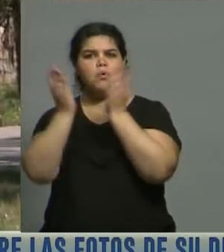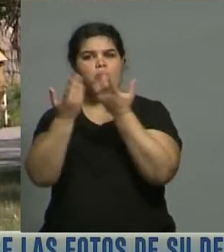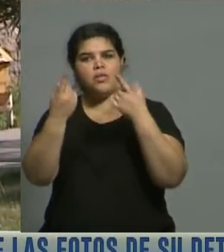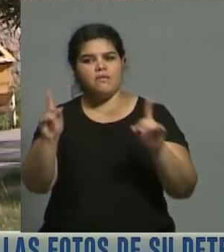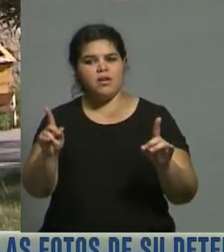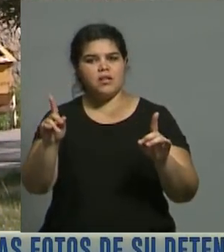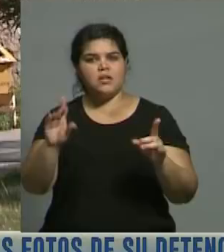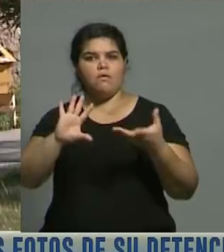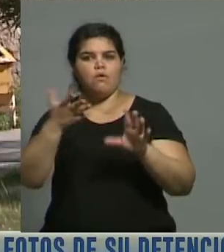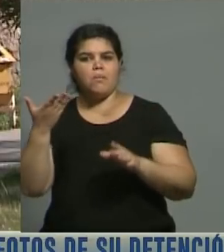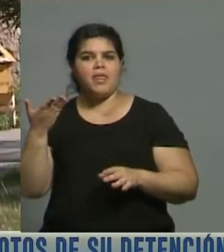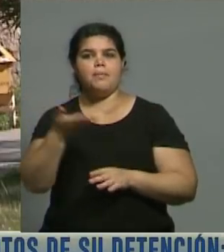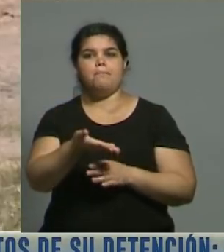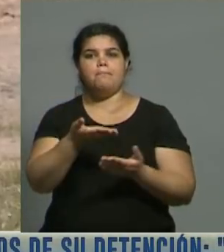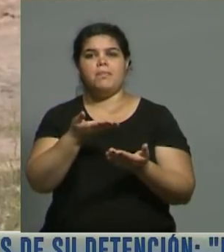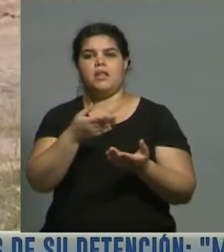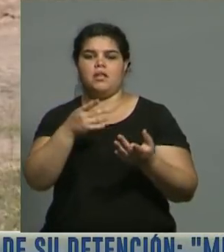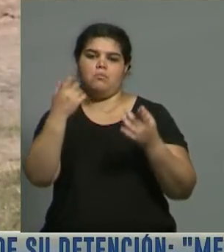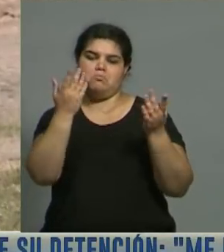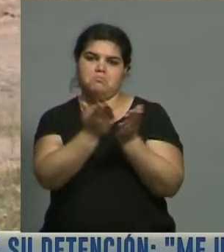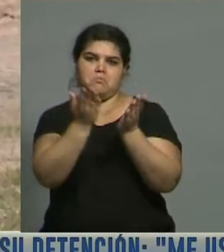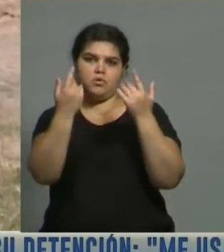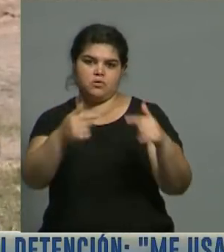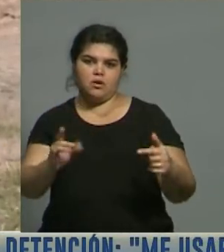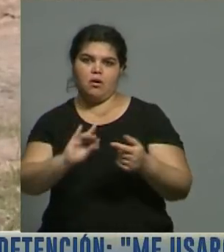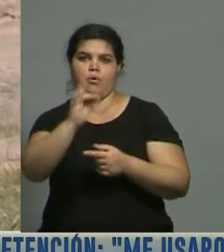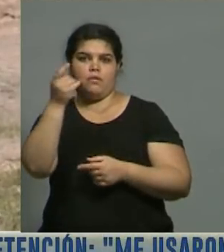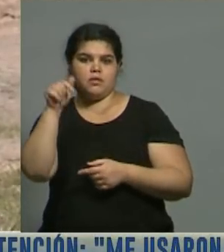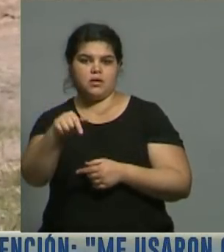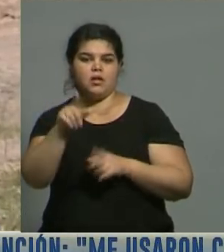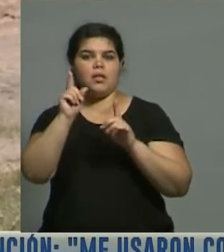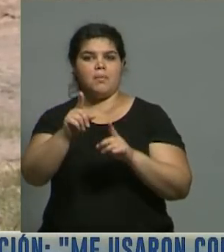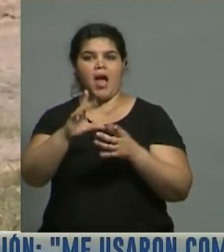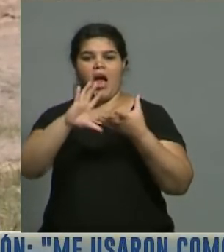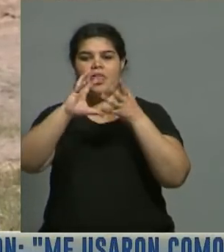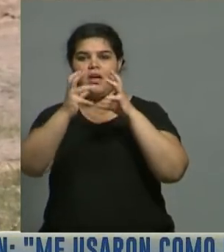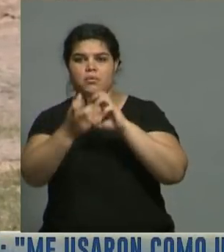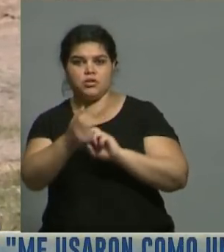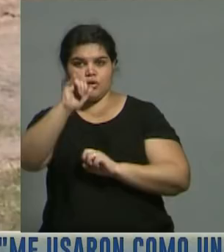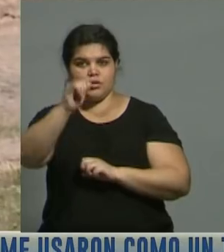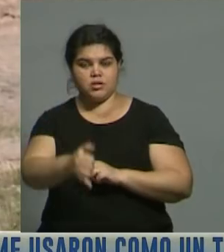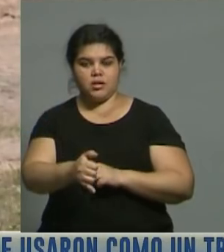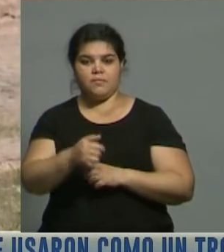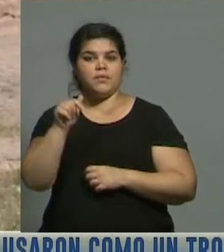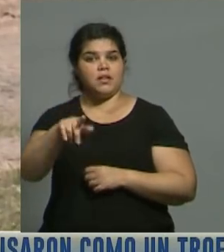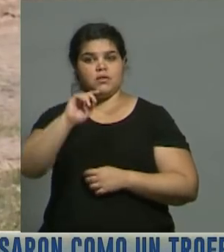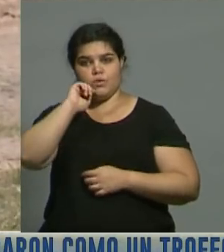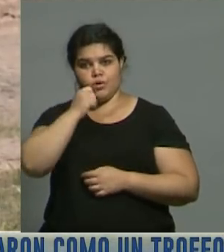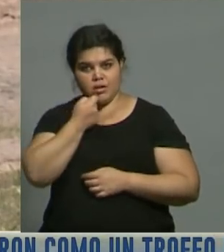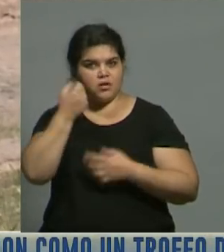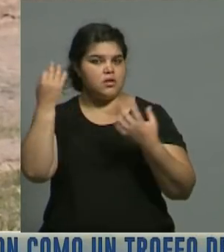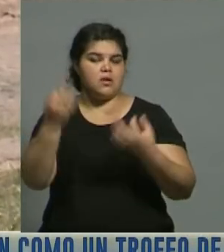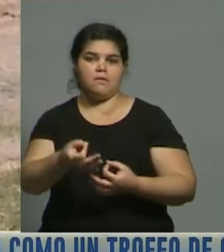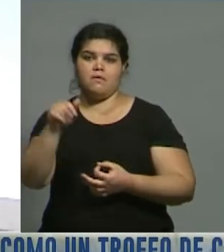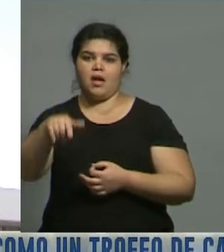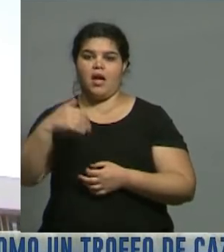de demanda en cuanto a profesionales universitarios y las carreras también se van adaptando a esto. Eso es lo bueno que tiene nuestro